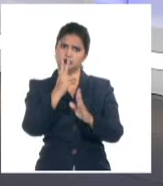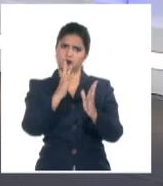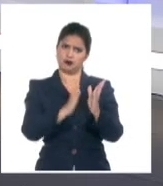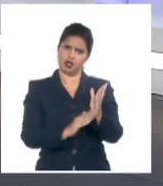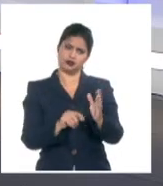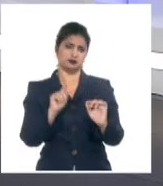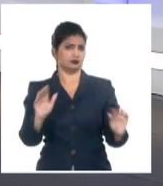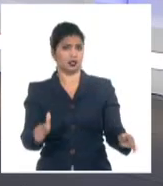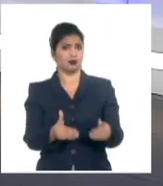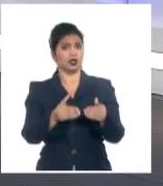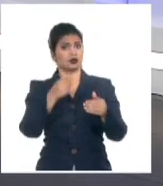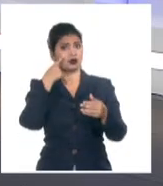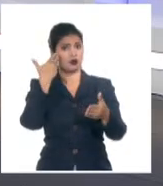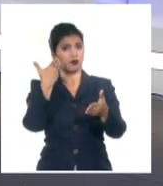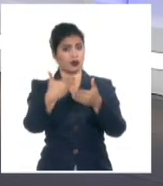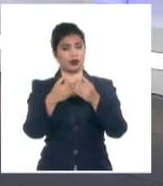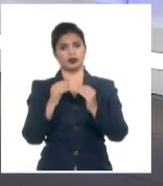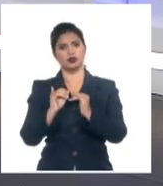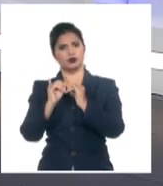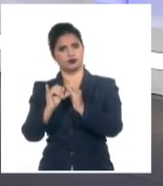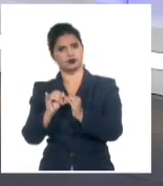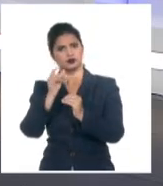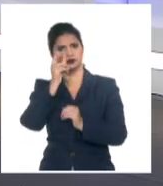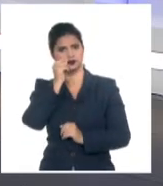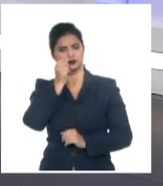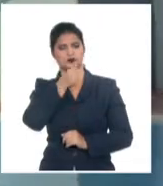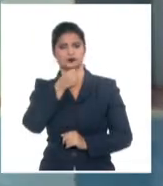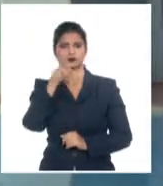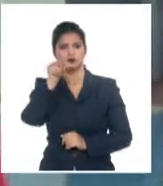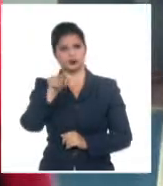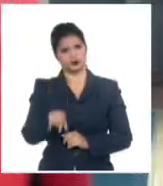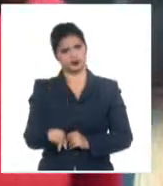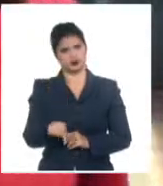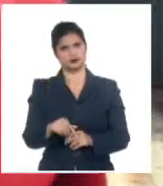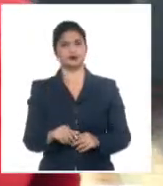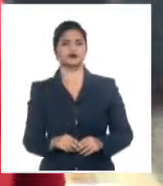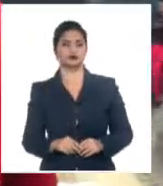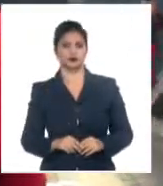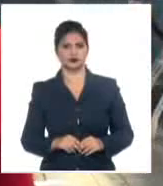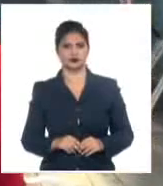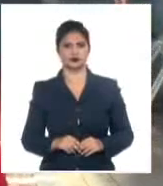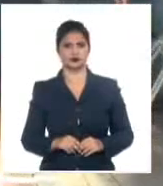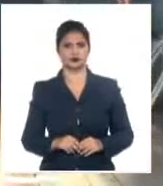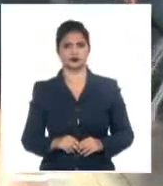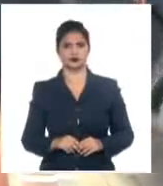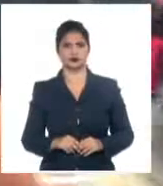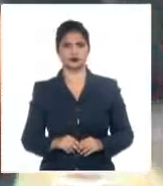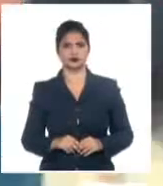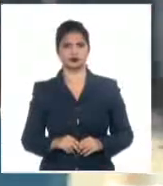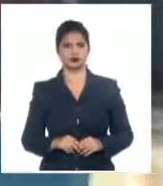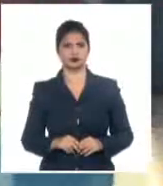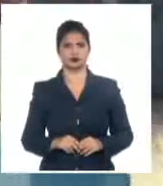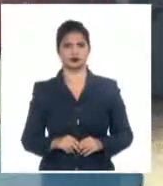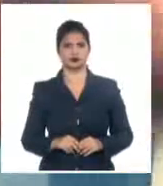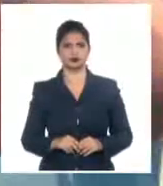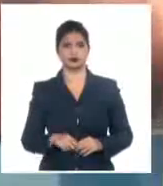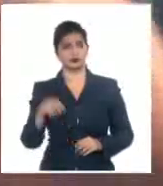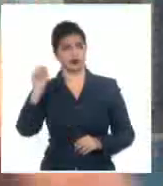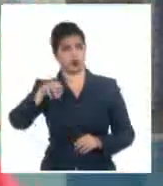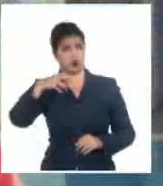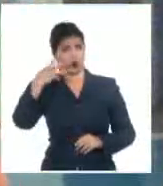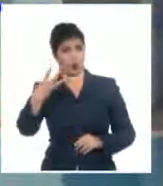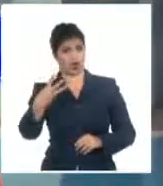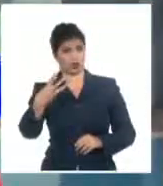prueba, Lefond ofreció declaraciones al colega Roberto Bartagás. El cuarto en 2 meses.